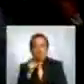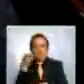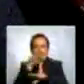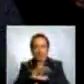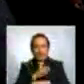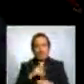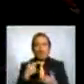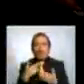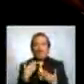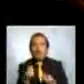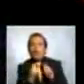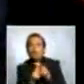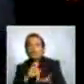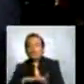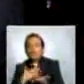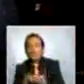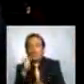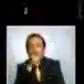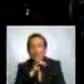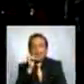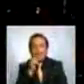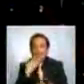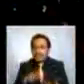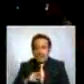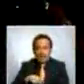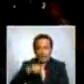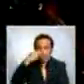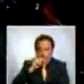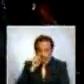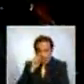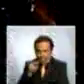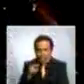en vivo. Germán, ¿cómo estás? ¿Cómo llegaste? Ya está en el norte. ¿Qué tal, Germán? Te vemos.